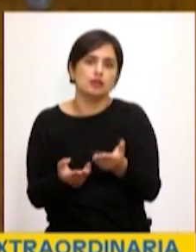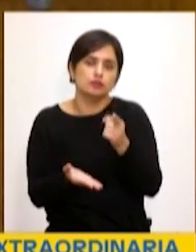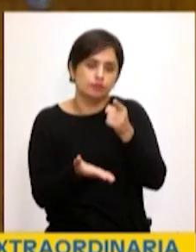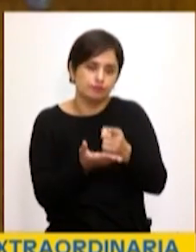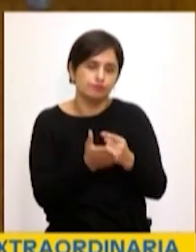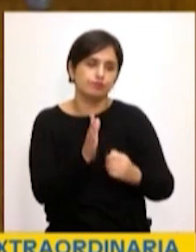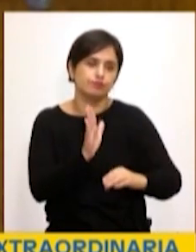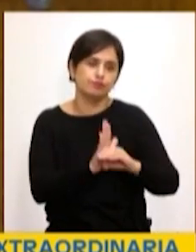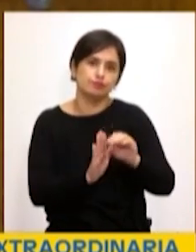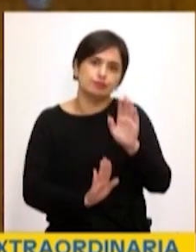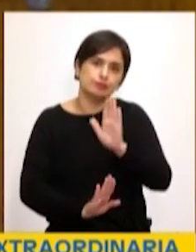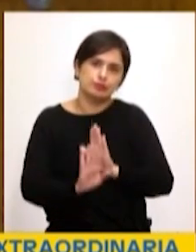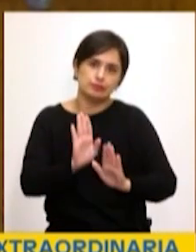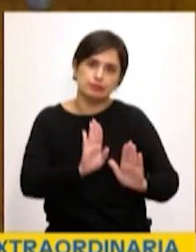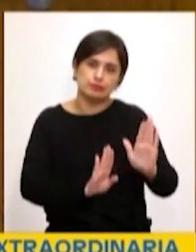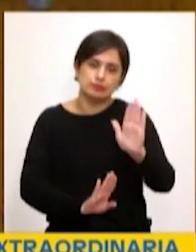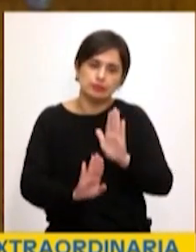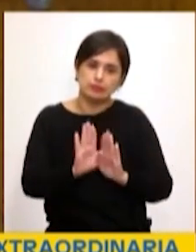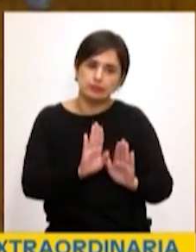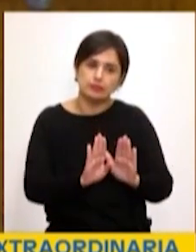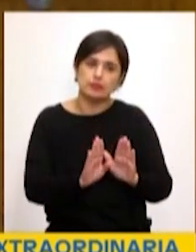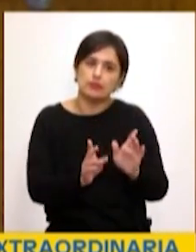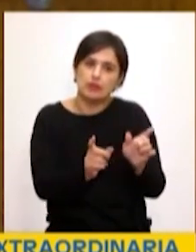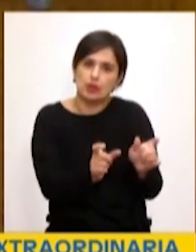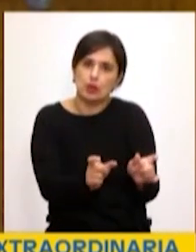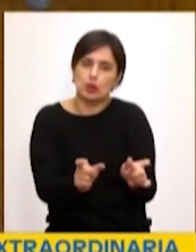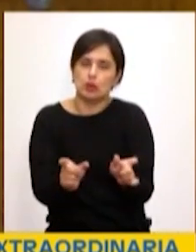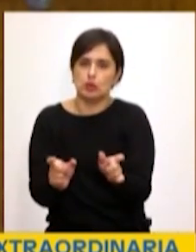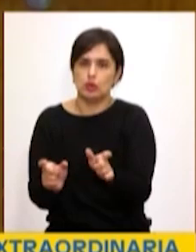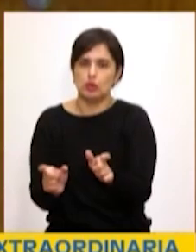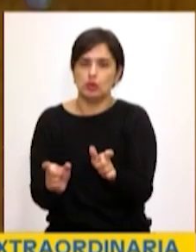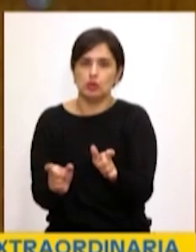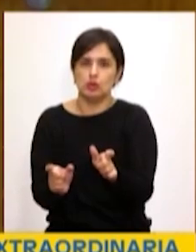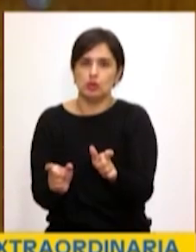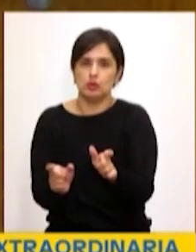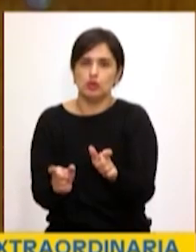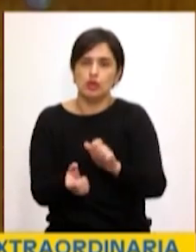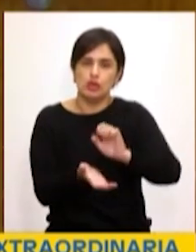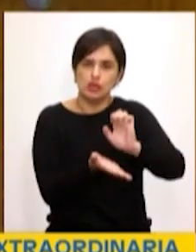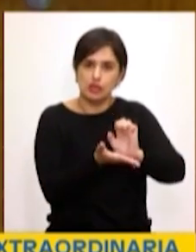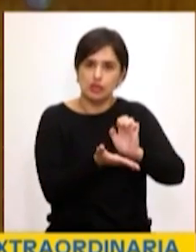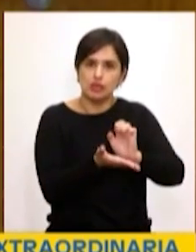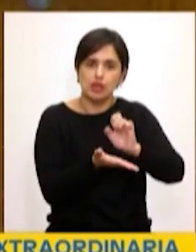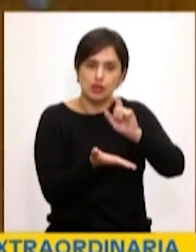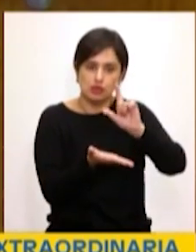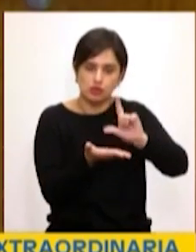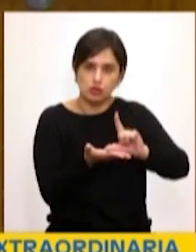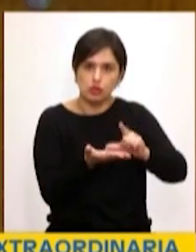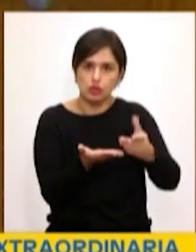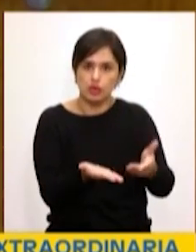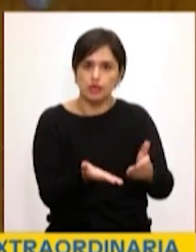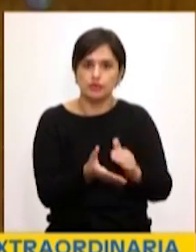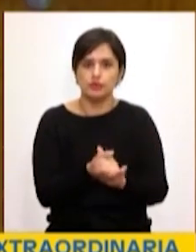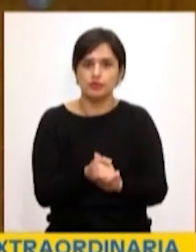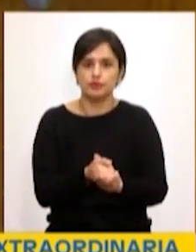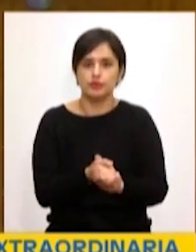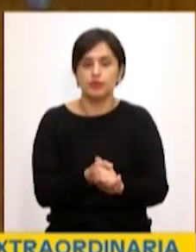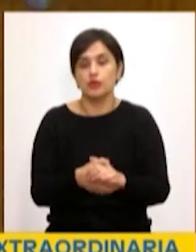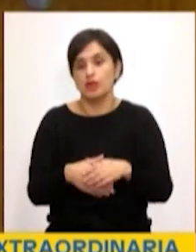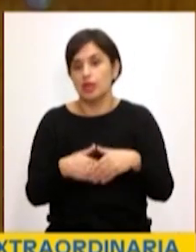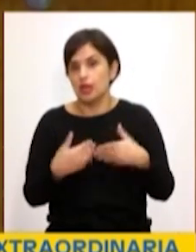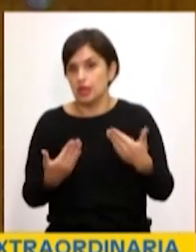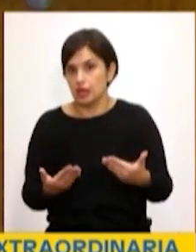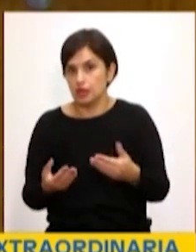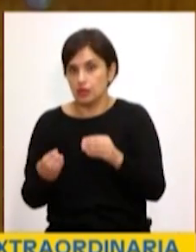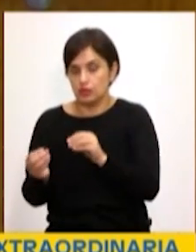mantener al menos cierto nivel de control respecto del ejercicio del estado en esos territorios est Efectivamente es la